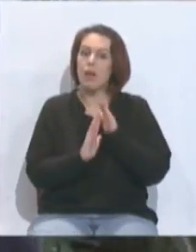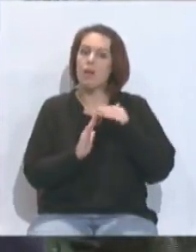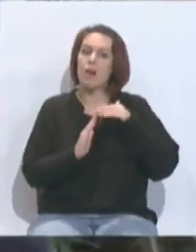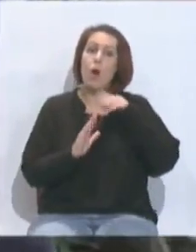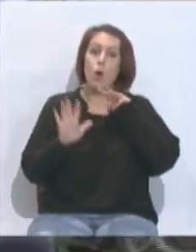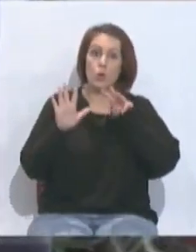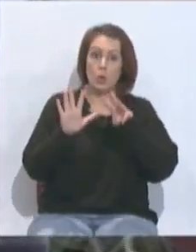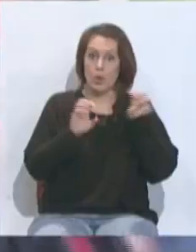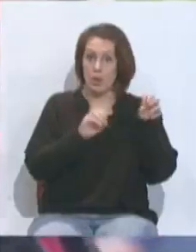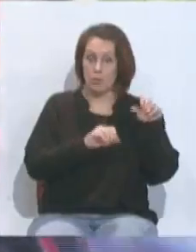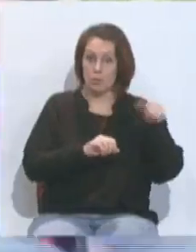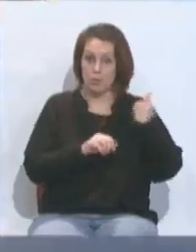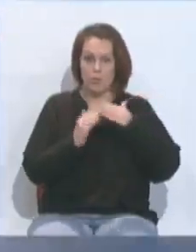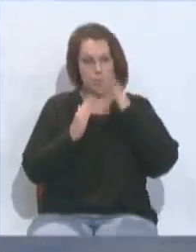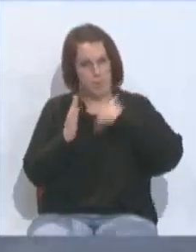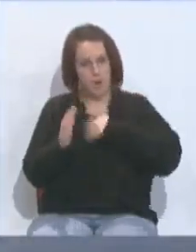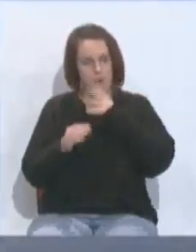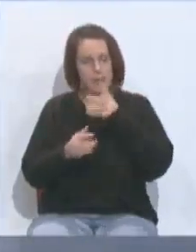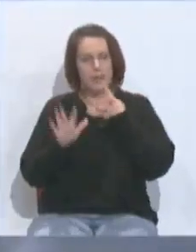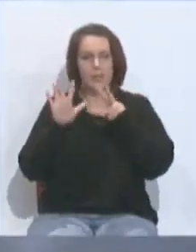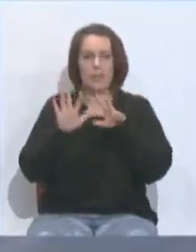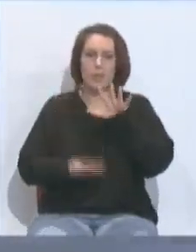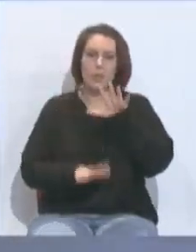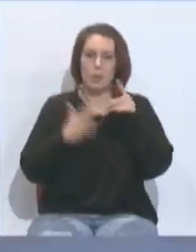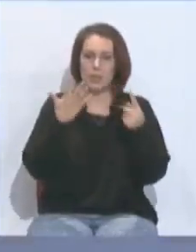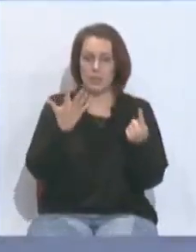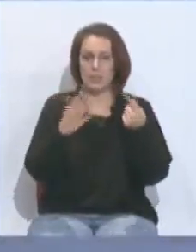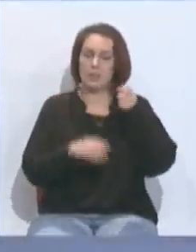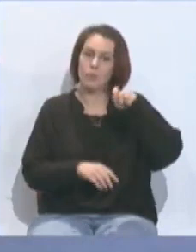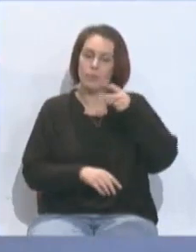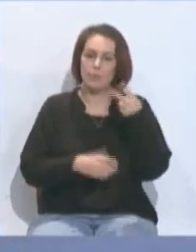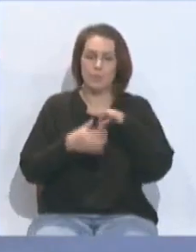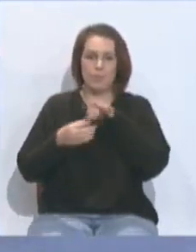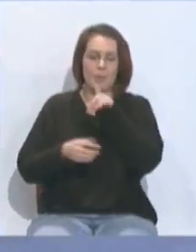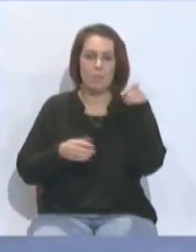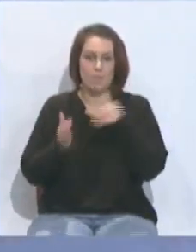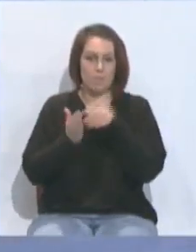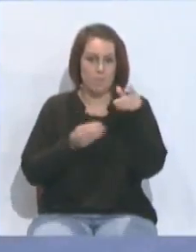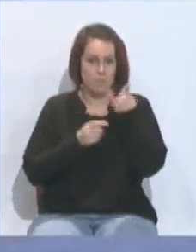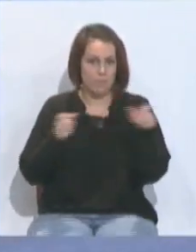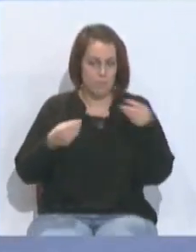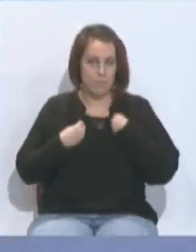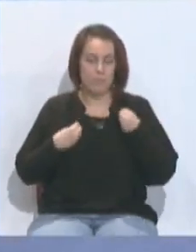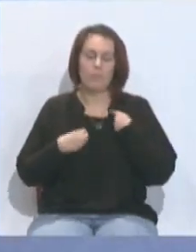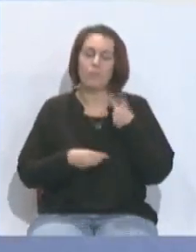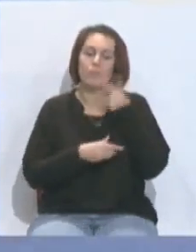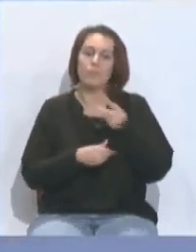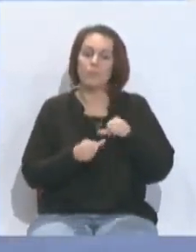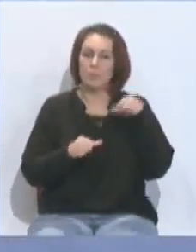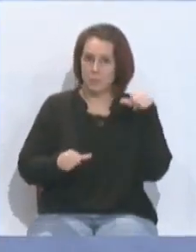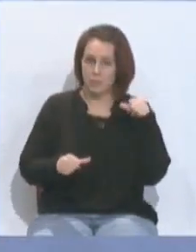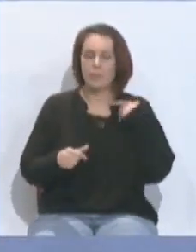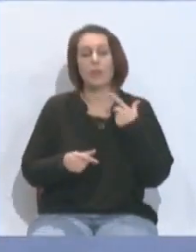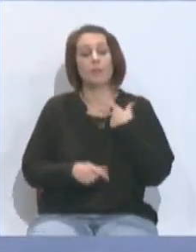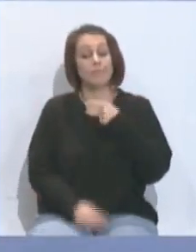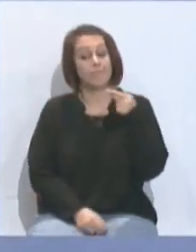de 800 casos y se sitúa en 756,2 por cada 100.000 habitantes en las últimas dos semanas. En